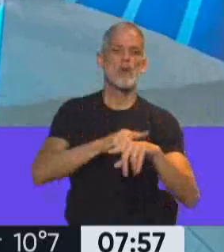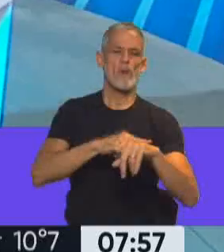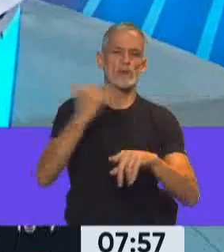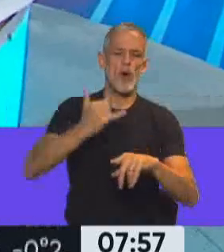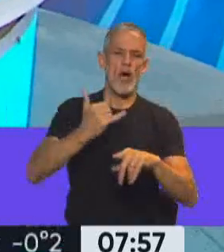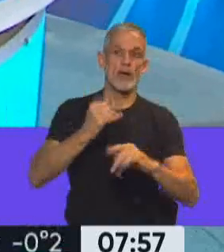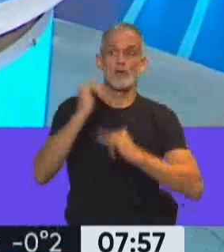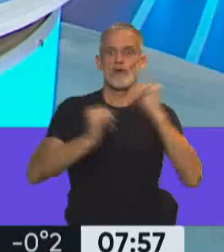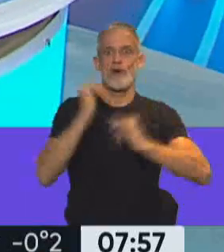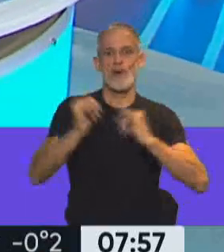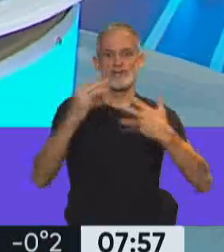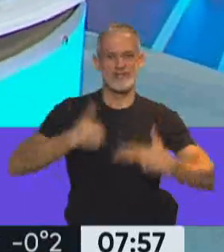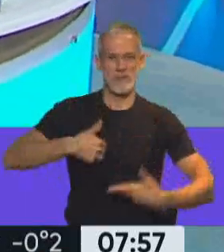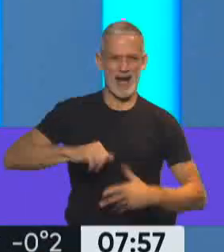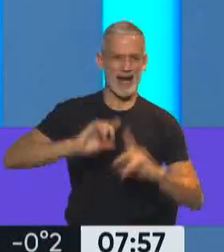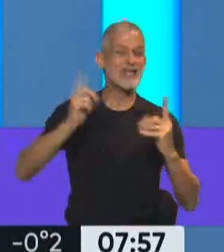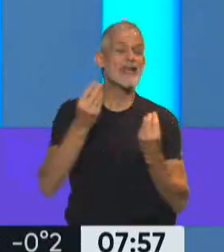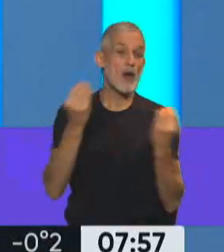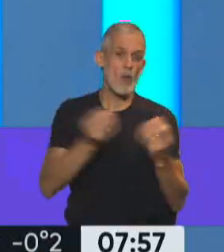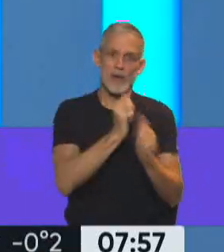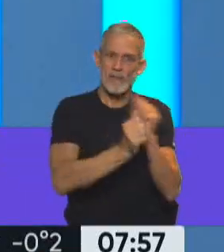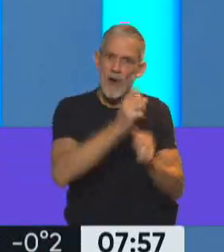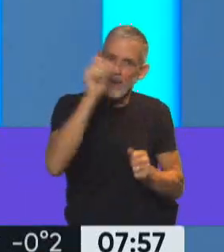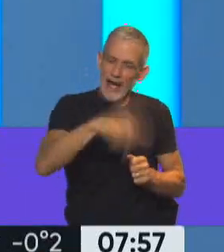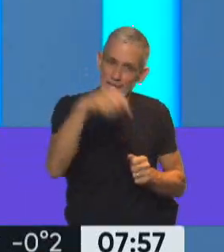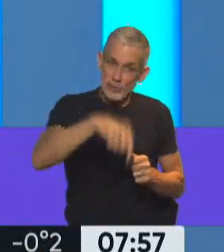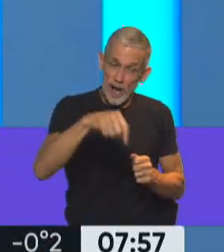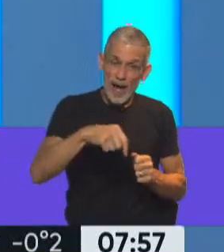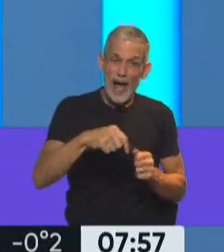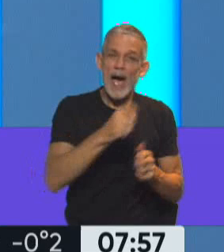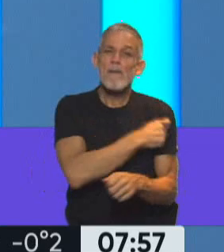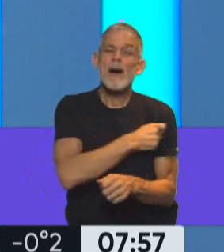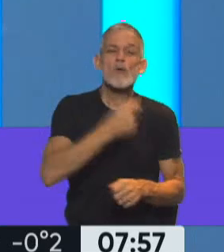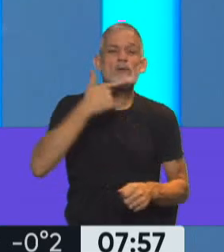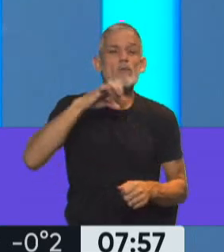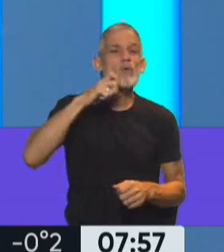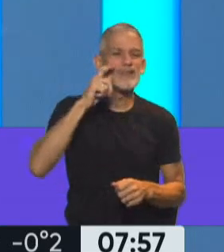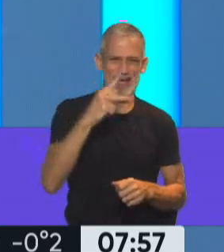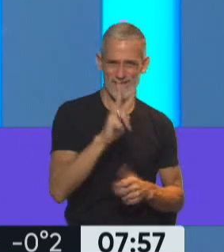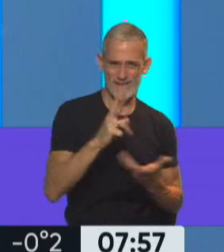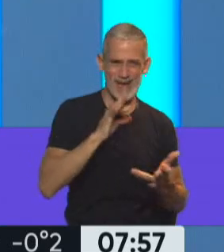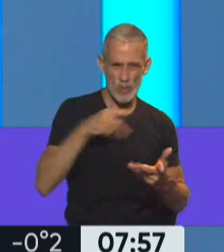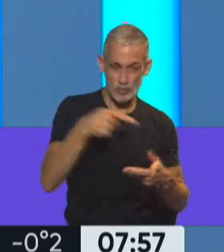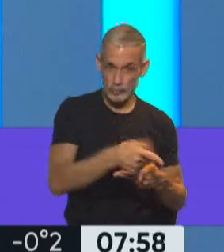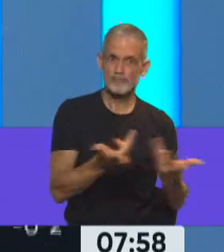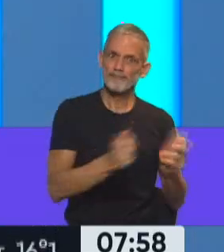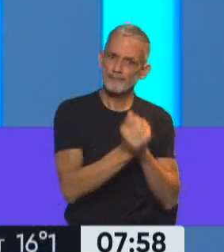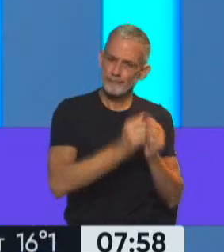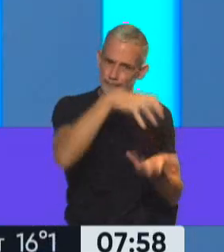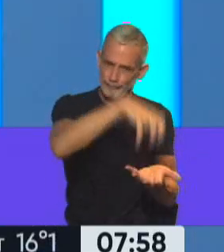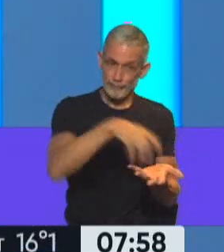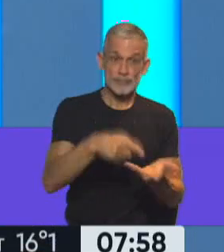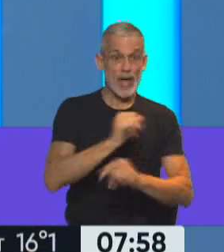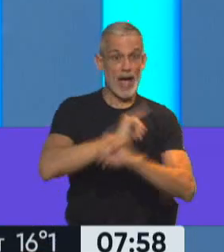gran noticia para la República Argentina, que es la fabricación local de la vacuna Sputnik V y el anuncio hoy del